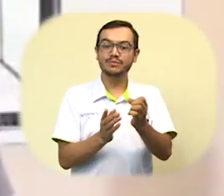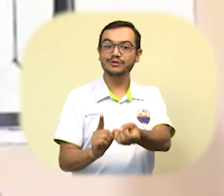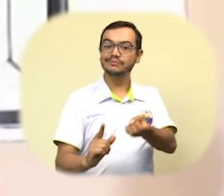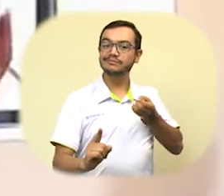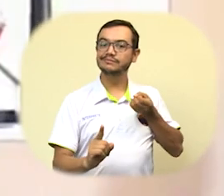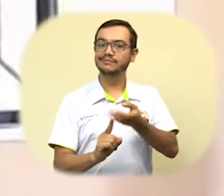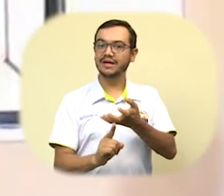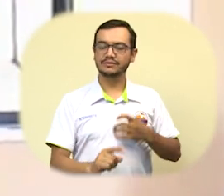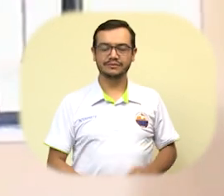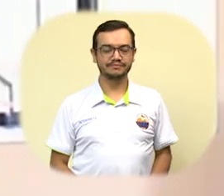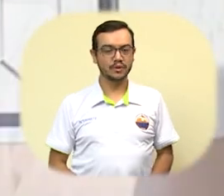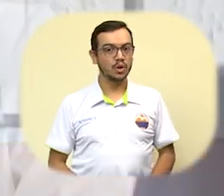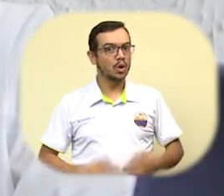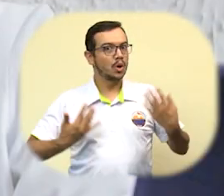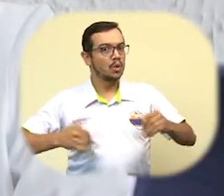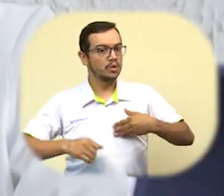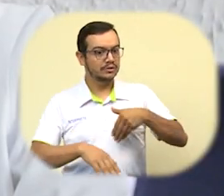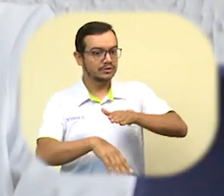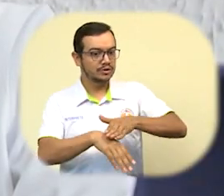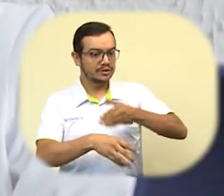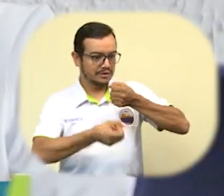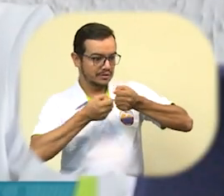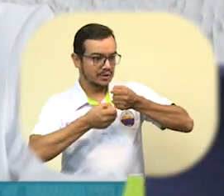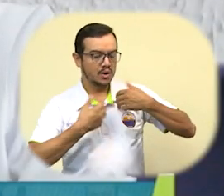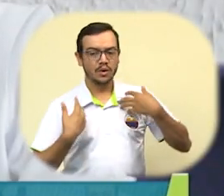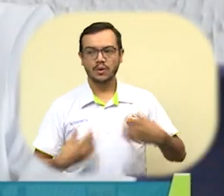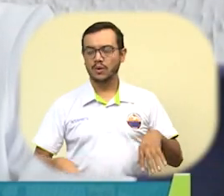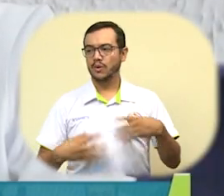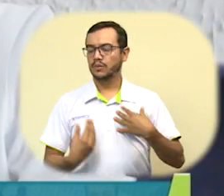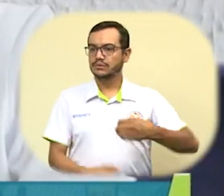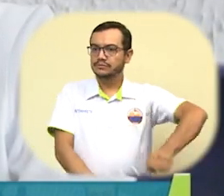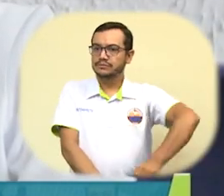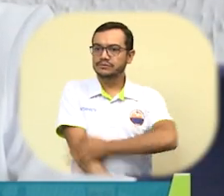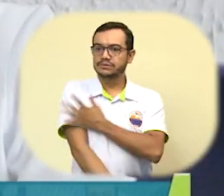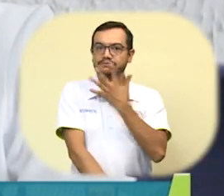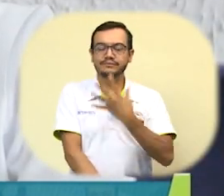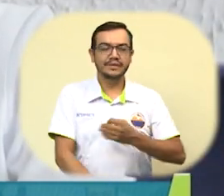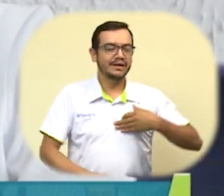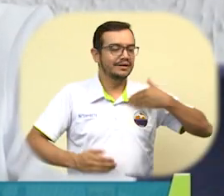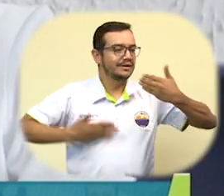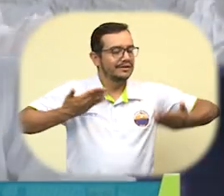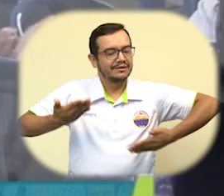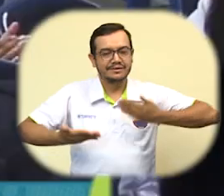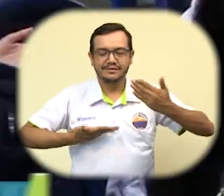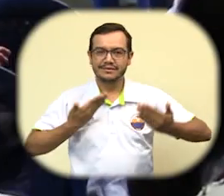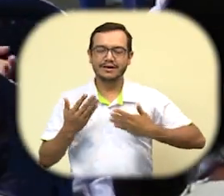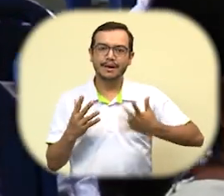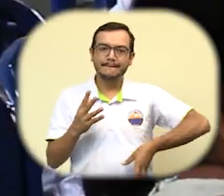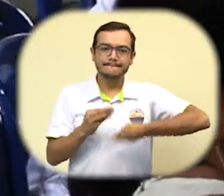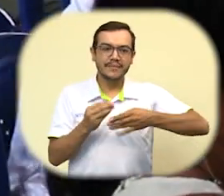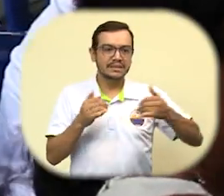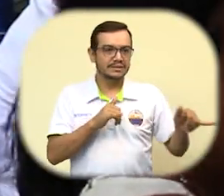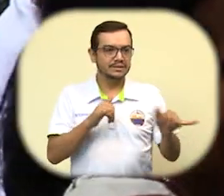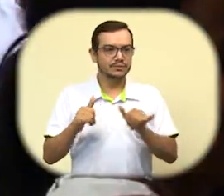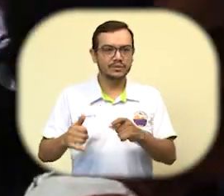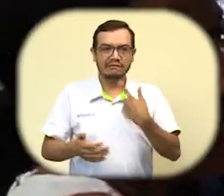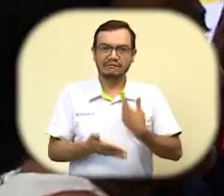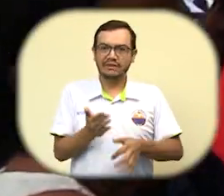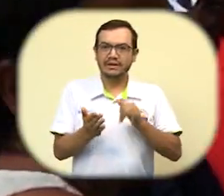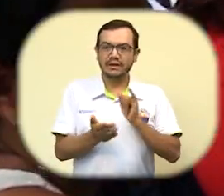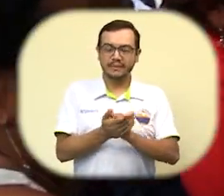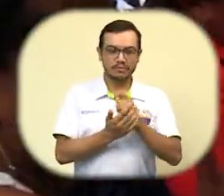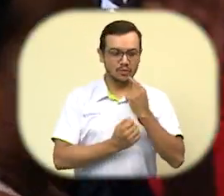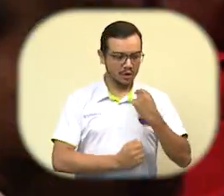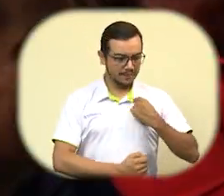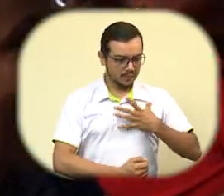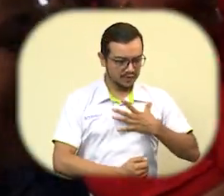tener un gran impacto. Es una noticia que para nosotros como Escuela Normal particularmente nos llena de inmensa alegría. Es una puerta abierta